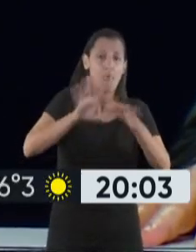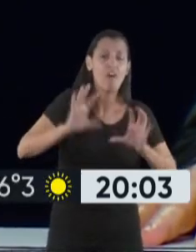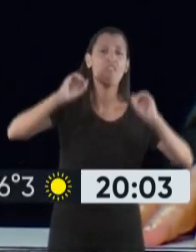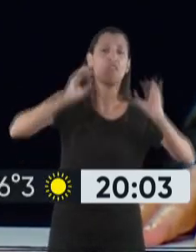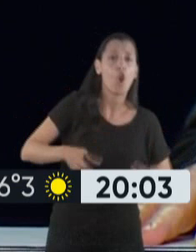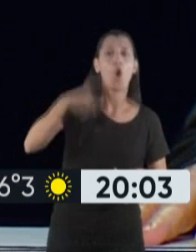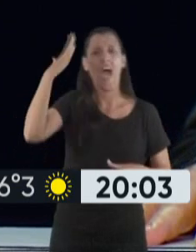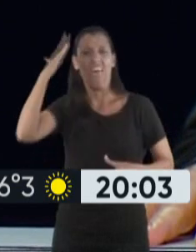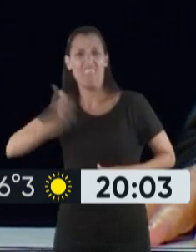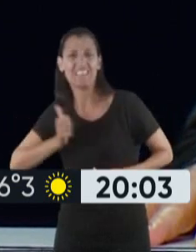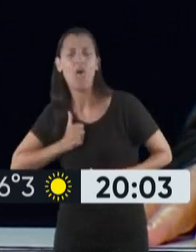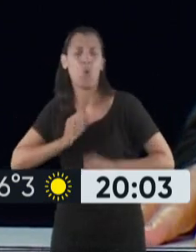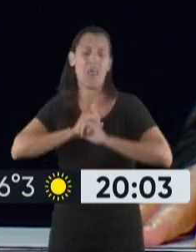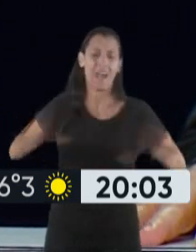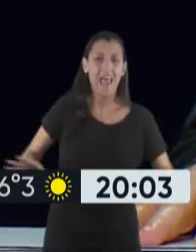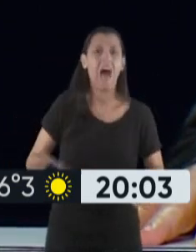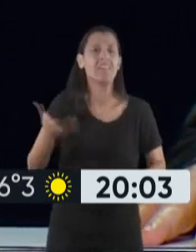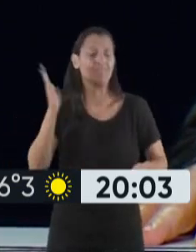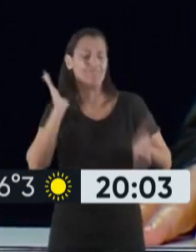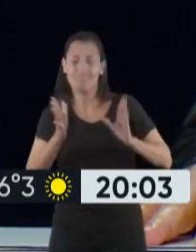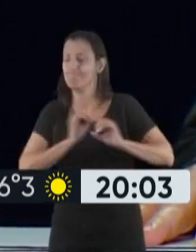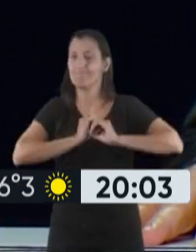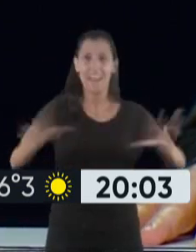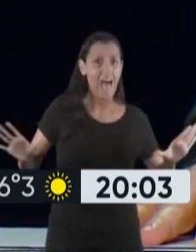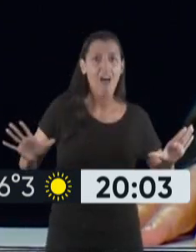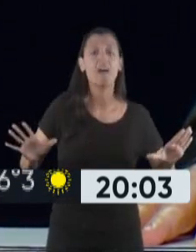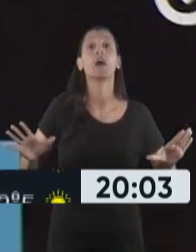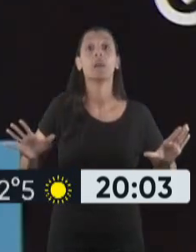dictaduras feroces, una más feroz que ninguna,